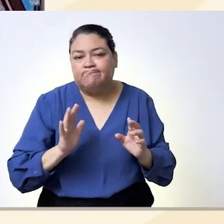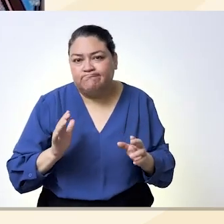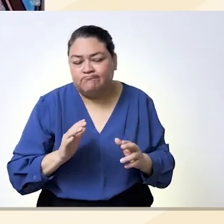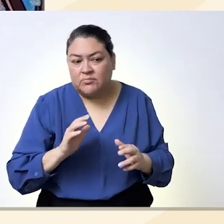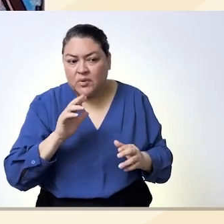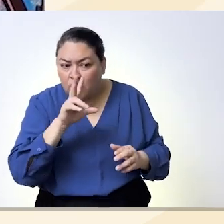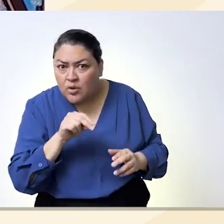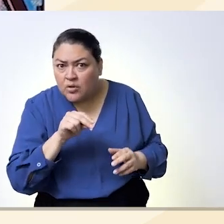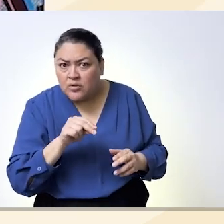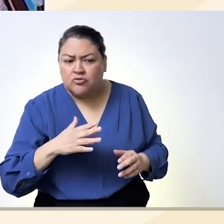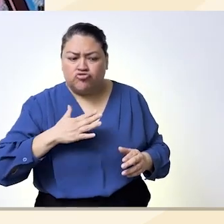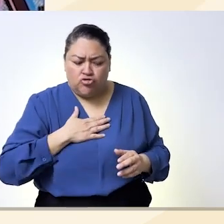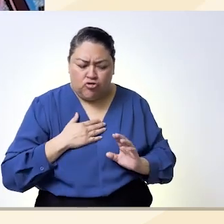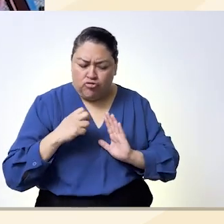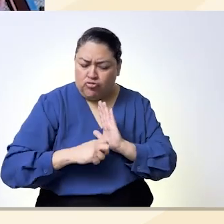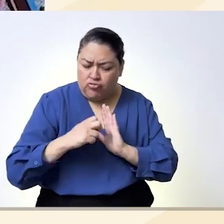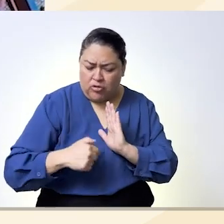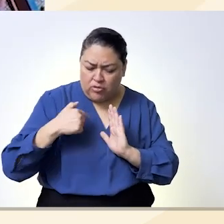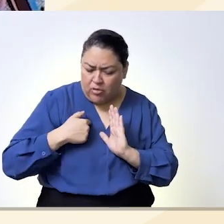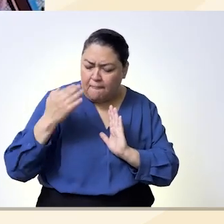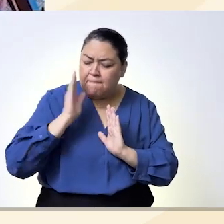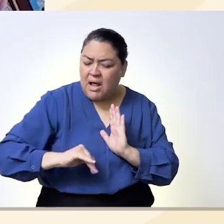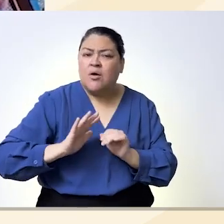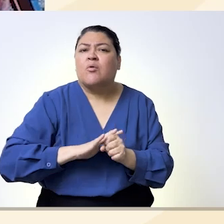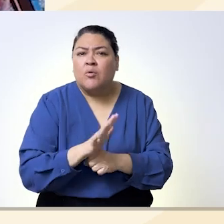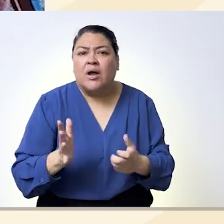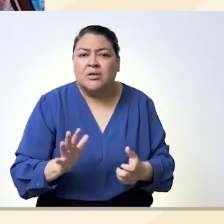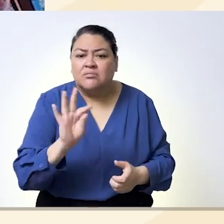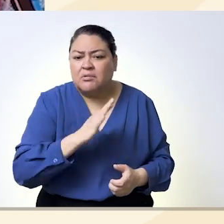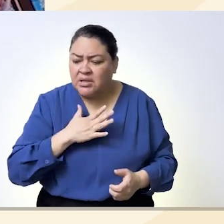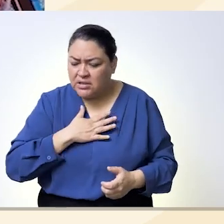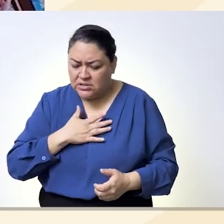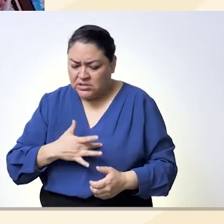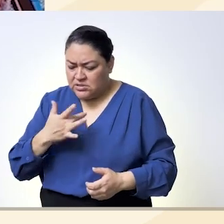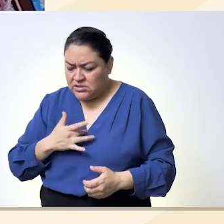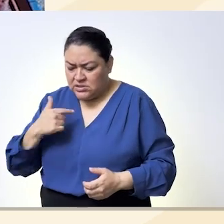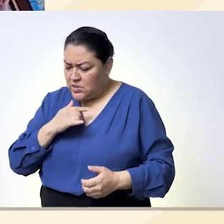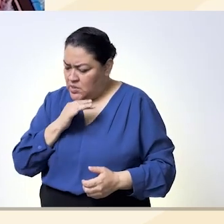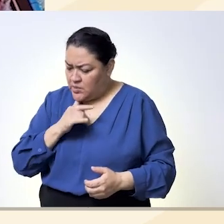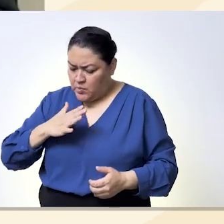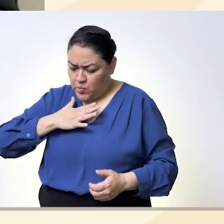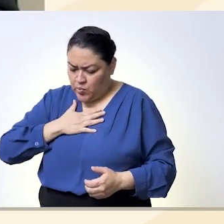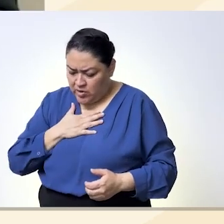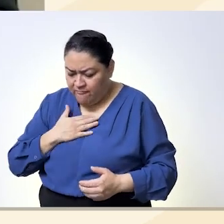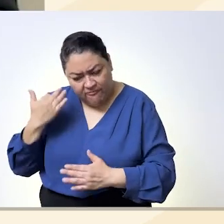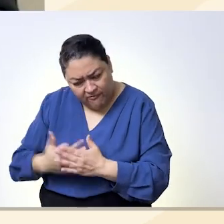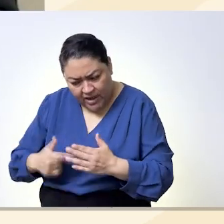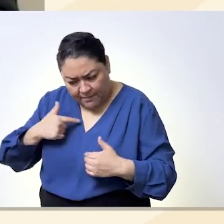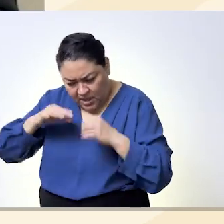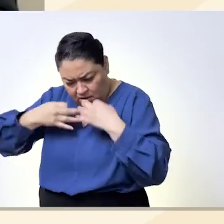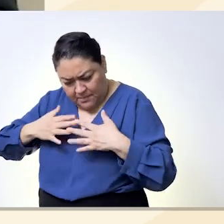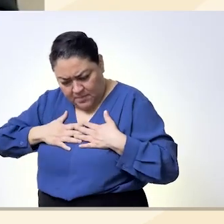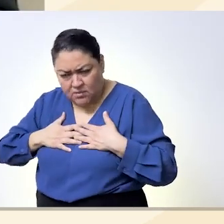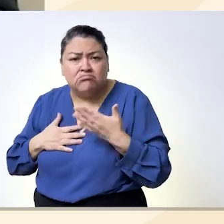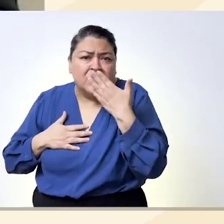en ese espacio? Porque también se vale decir, ahorita no puedo ofrecer seguridad porque tengo un juicio muy fuerte hacia esto. Claro. Es totalmente válido, ¿no? O sea, y creo que